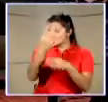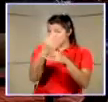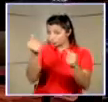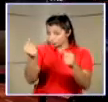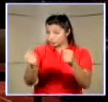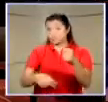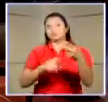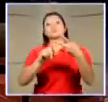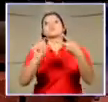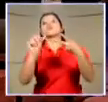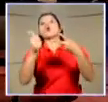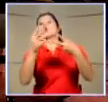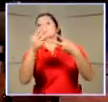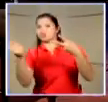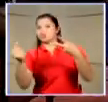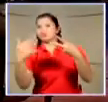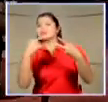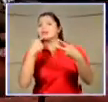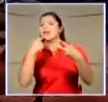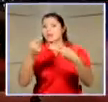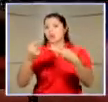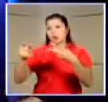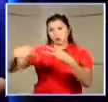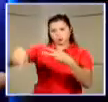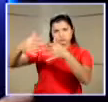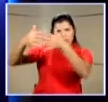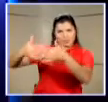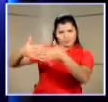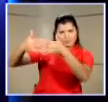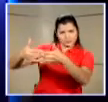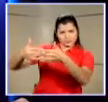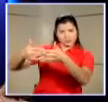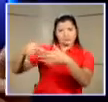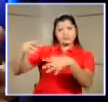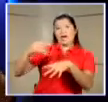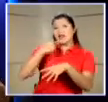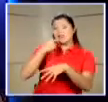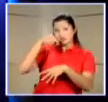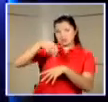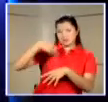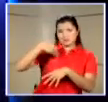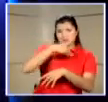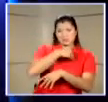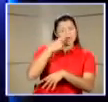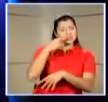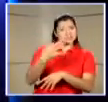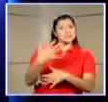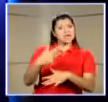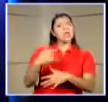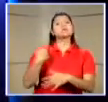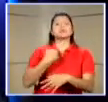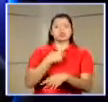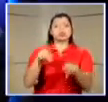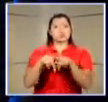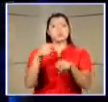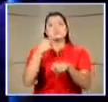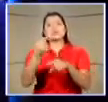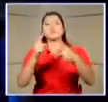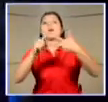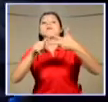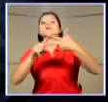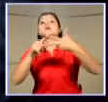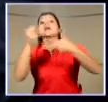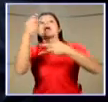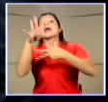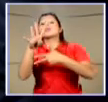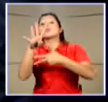La otra solución, la que dijo la Cámara de Comercio, que ya la había dicho este Ministerio de Hacienda y de la que nosotros venimos hablando, los 14